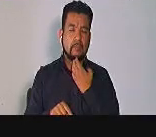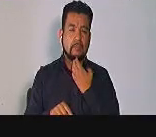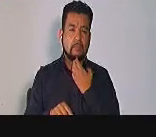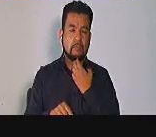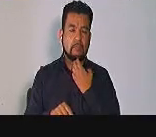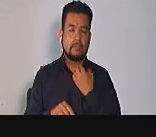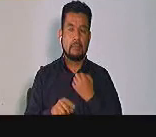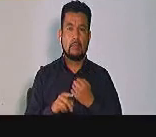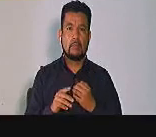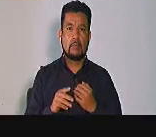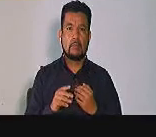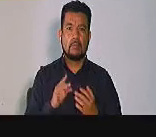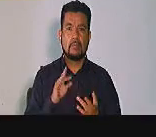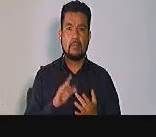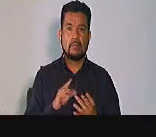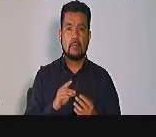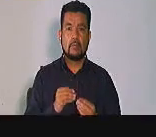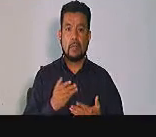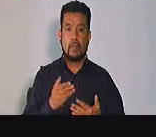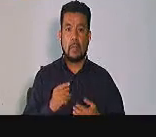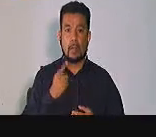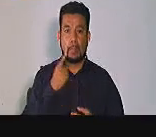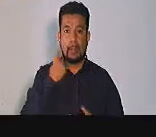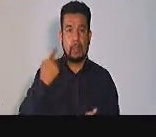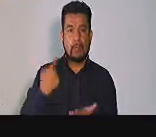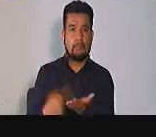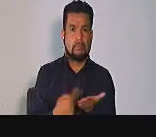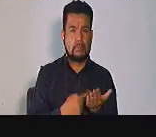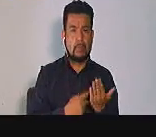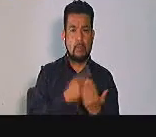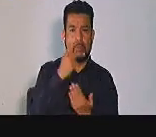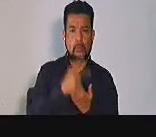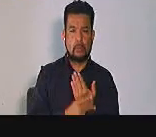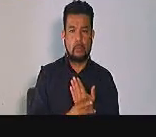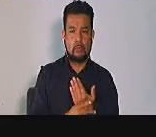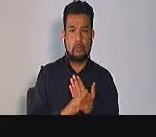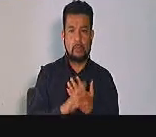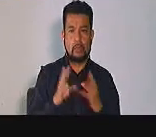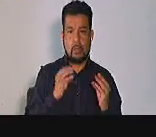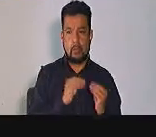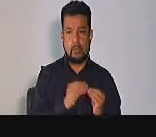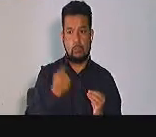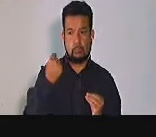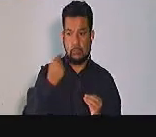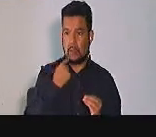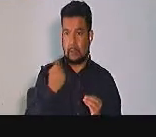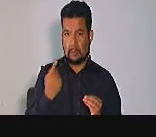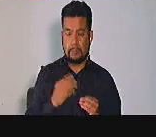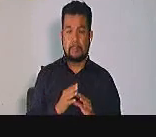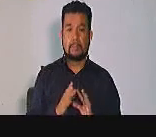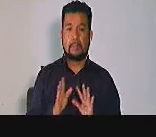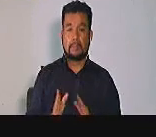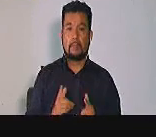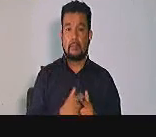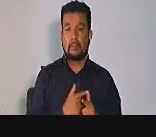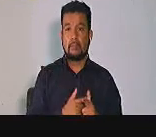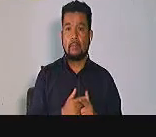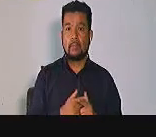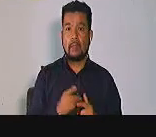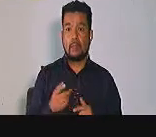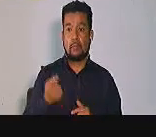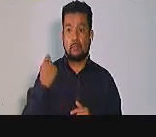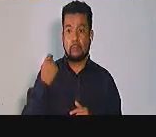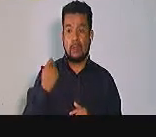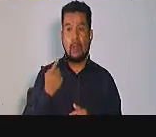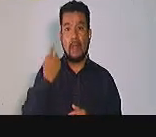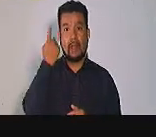Esto con el fin de surtir en primer debate el proyecto, los proyectos de acuerdo que acabo de mencionar. Entonces, al ser radicados